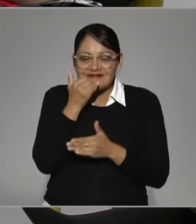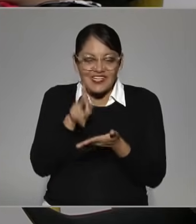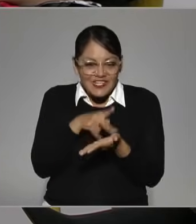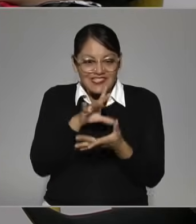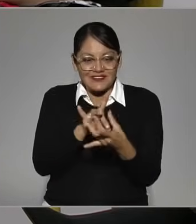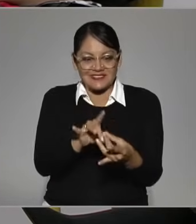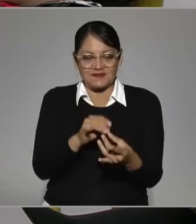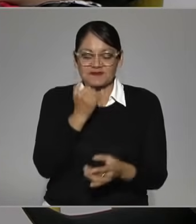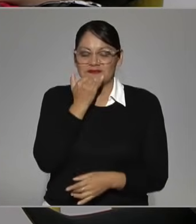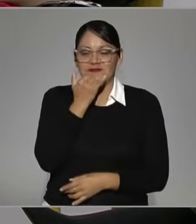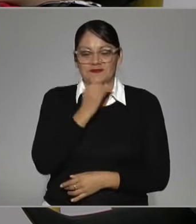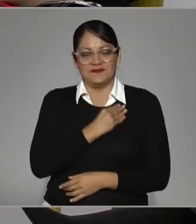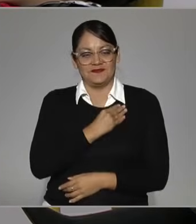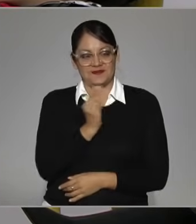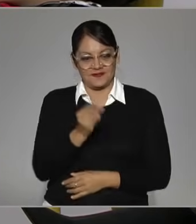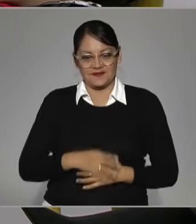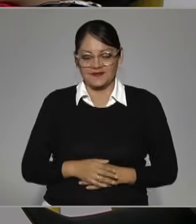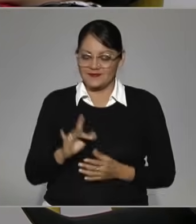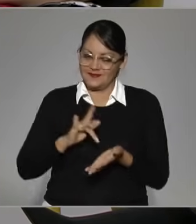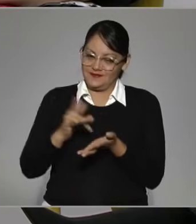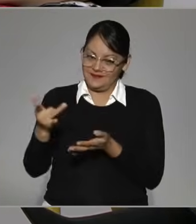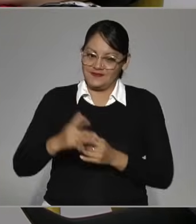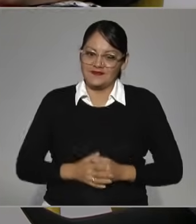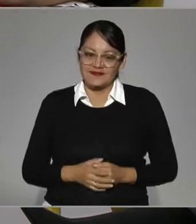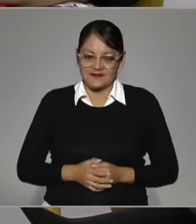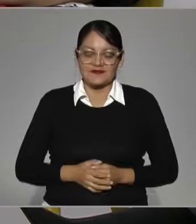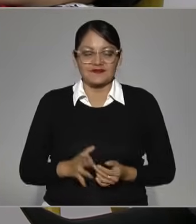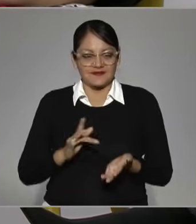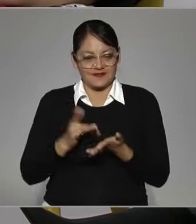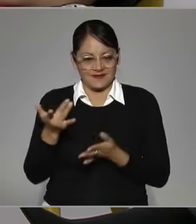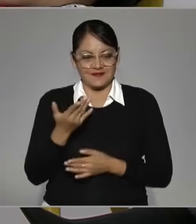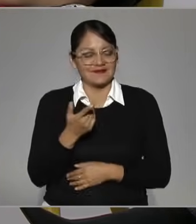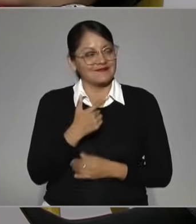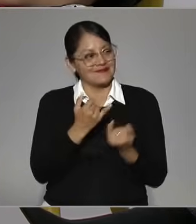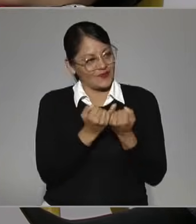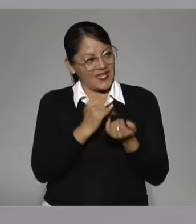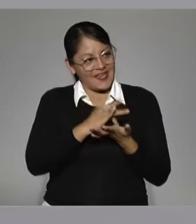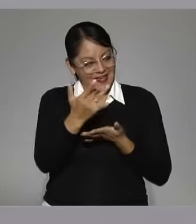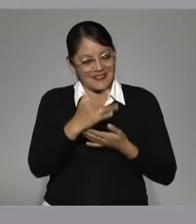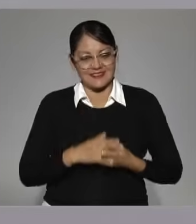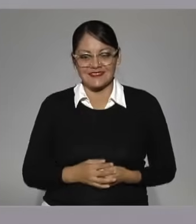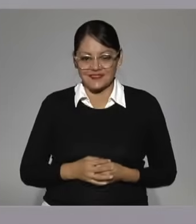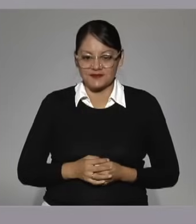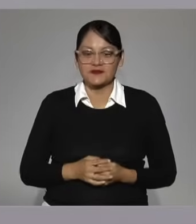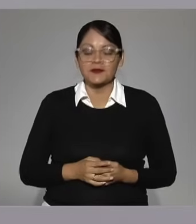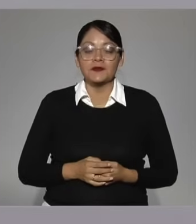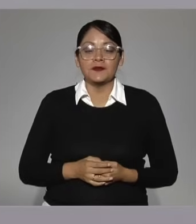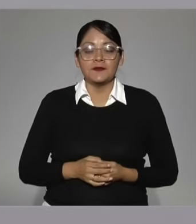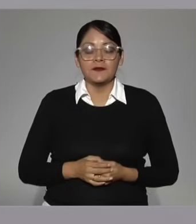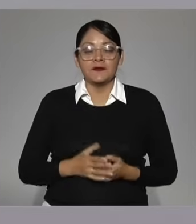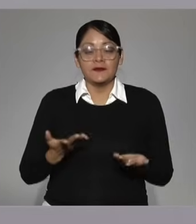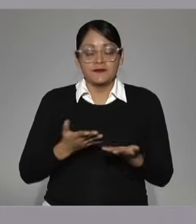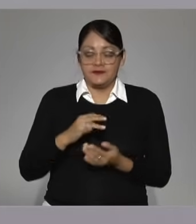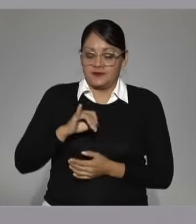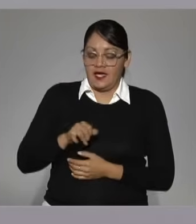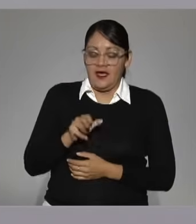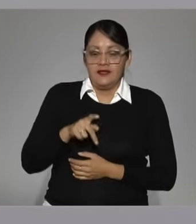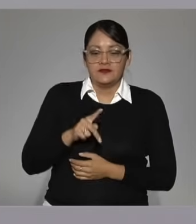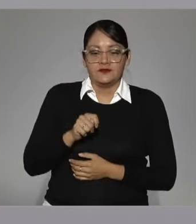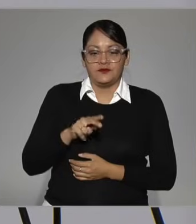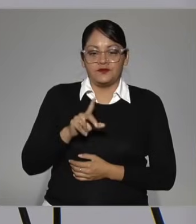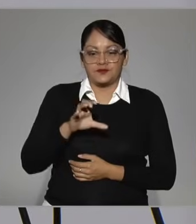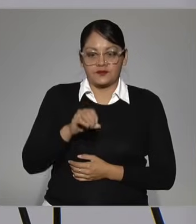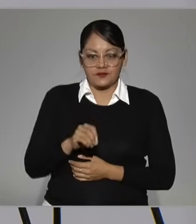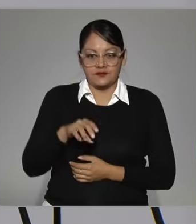bueno. Muchísimas gracias por estar aquí. Gracias, Linda, por poder compartir este espacio. No, muchísimas gracias a ti. Hatsuko